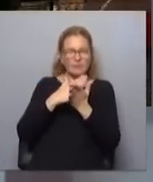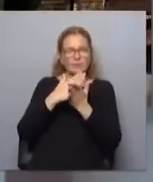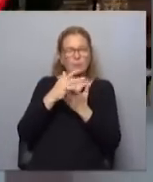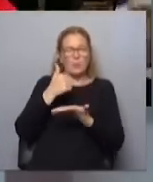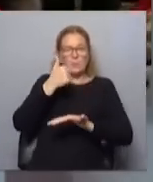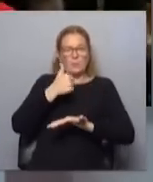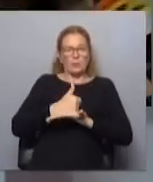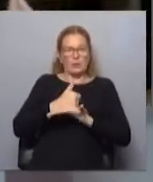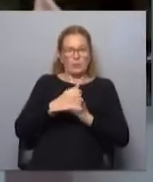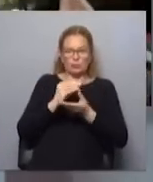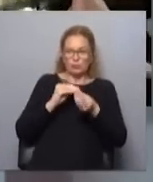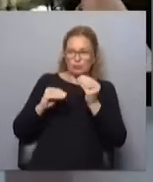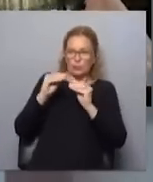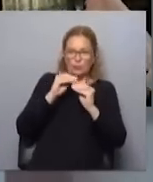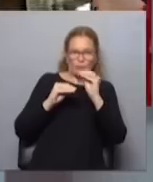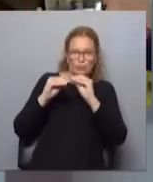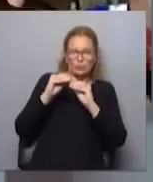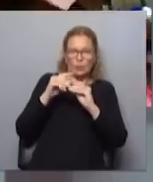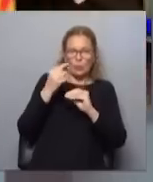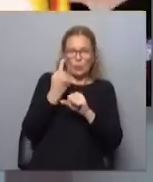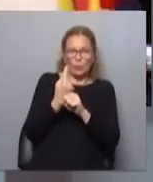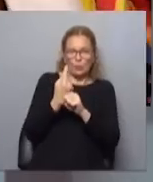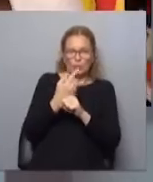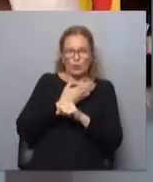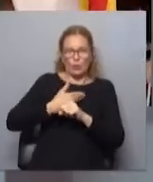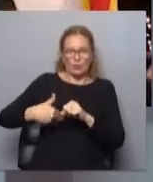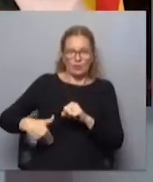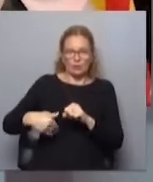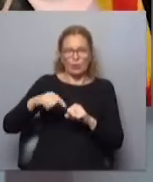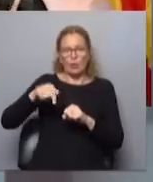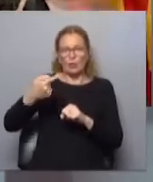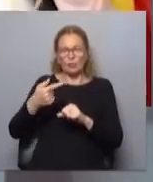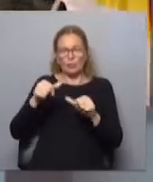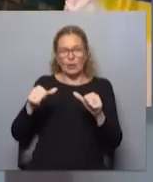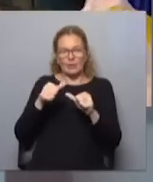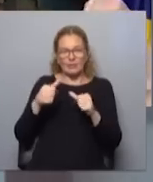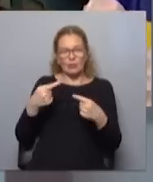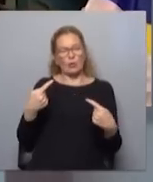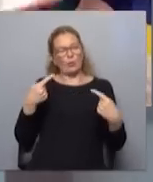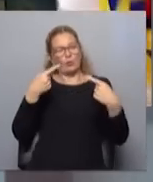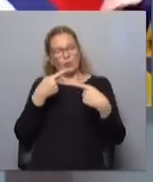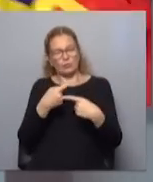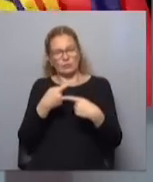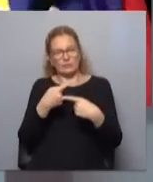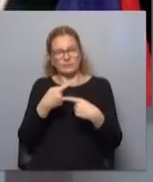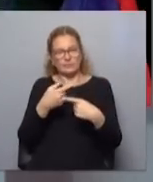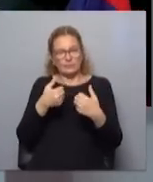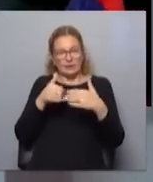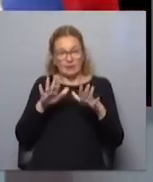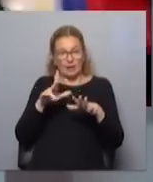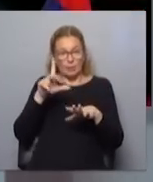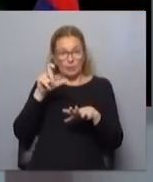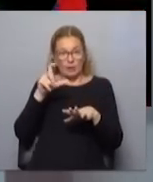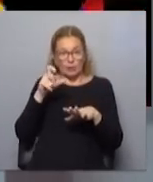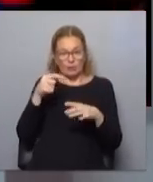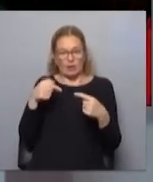nos pongamos a articular unos gobernando otros haciendo oposición y salgamos de esa lógica